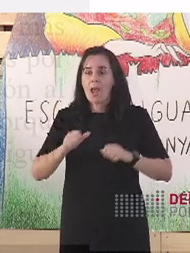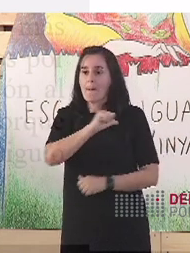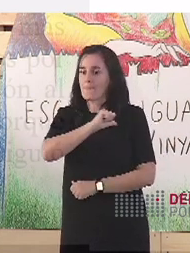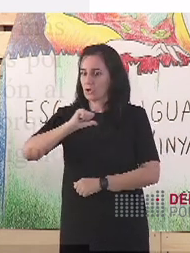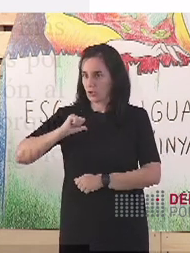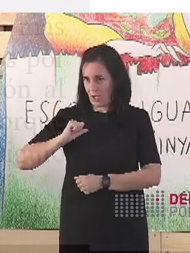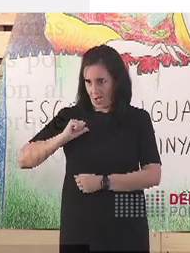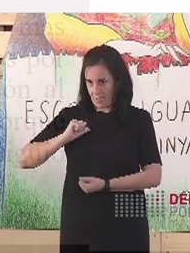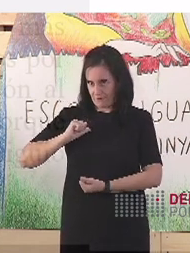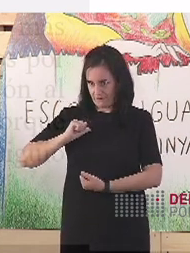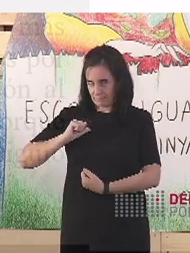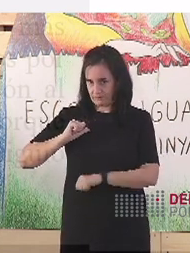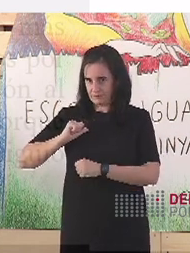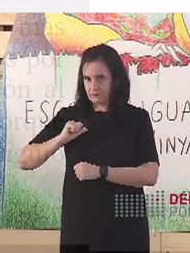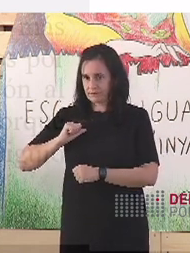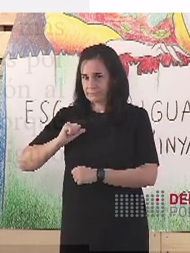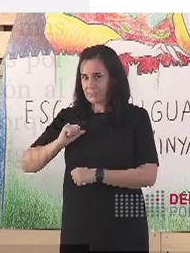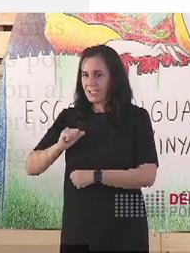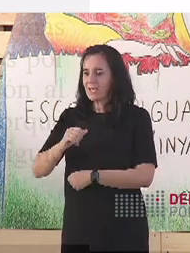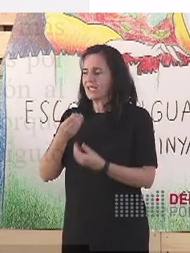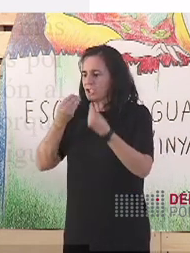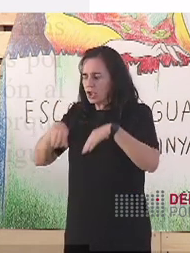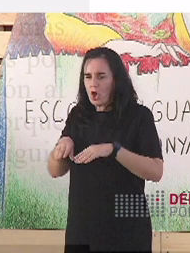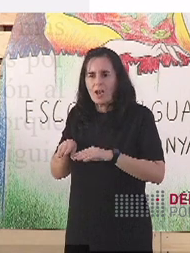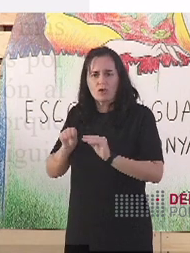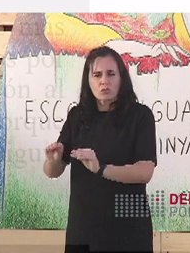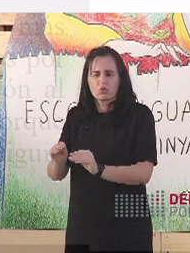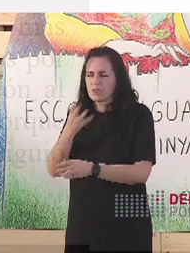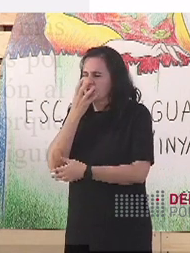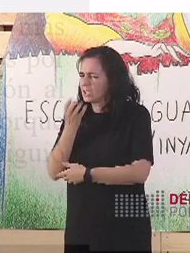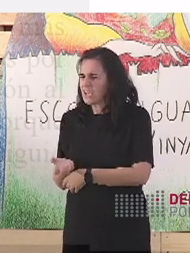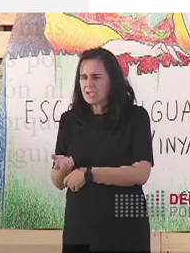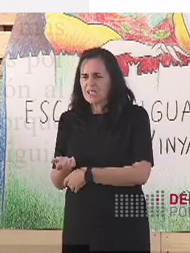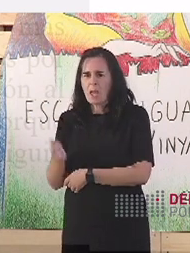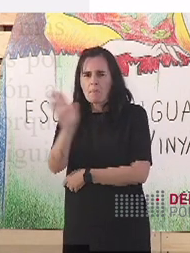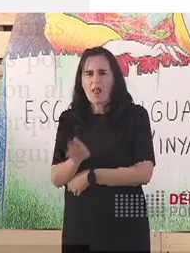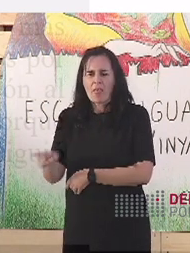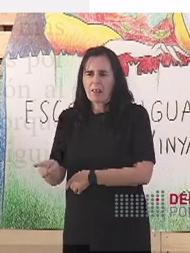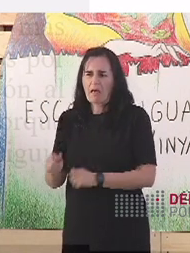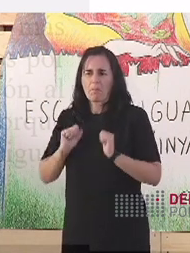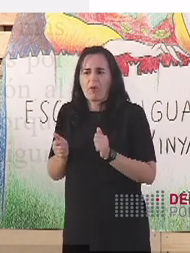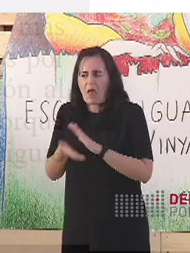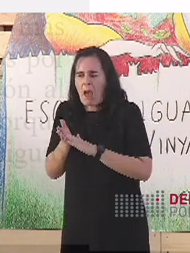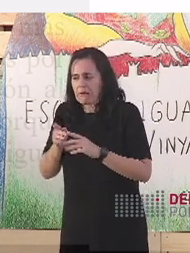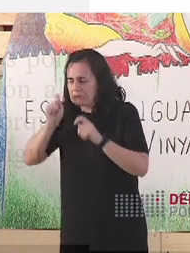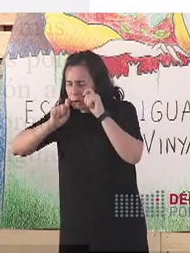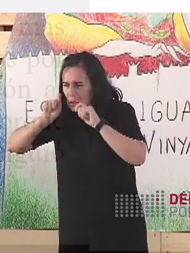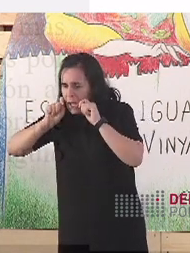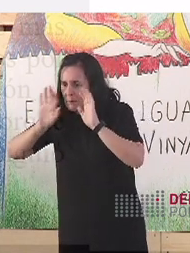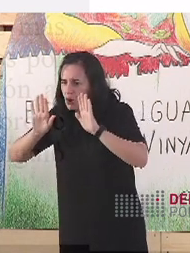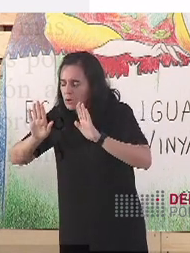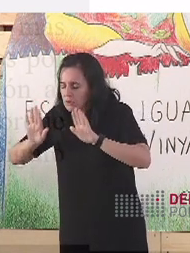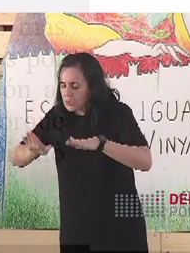¿eh? Una historia extremadamente triste. Parecía que se iba a echar a llorar, pero entonces se